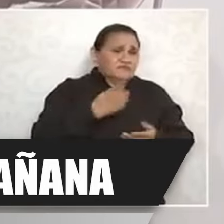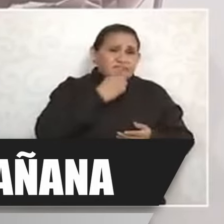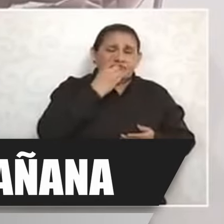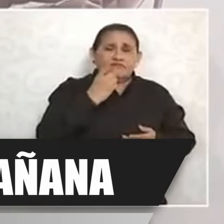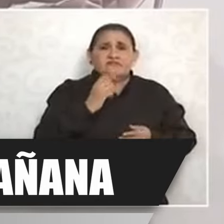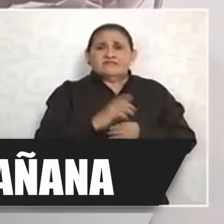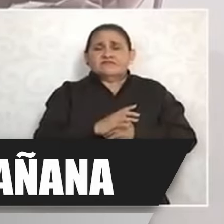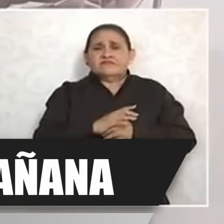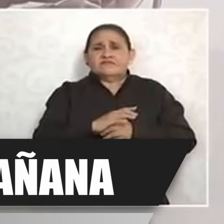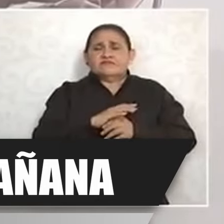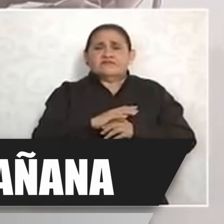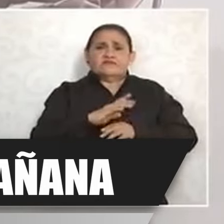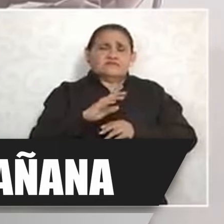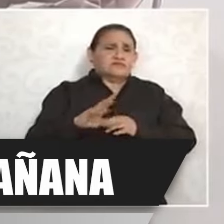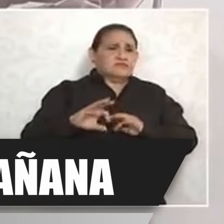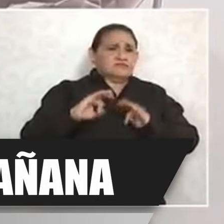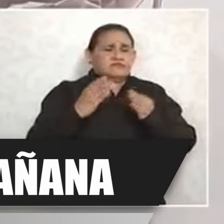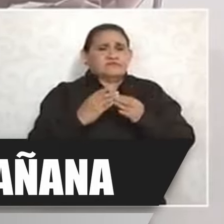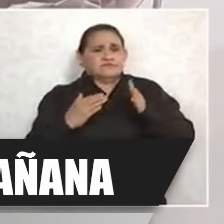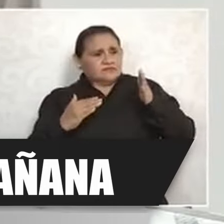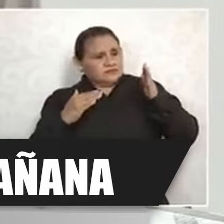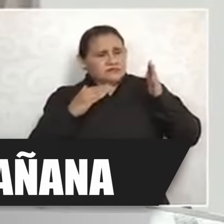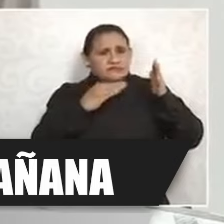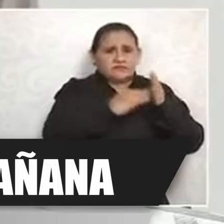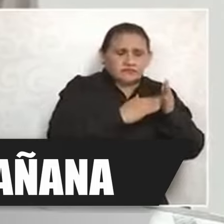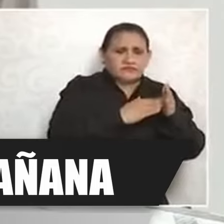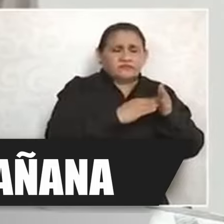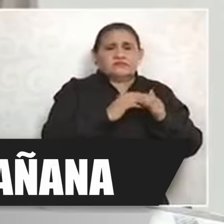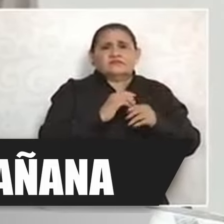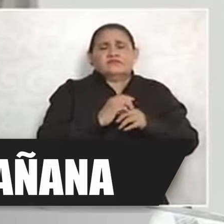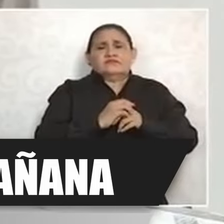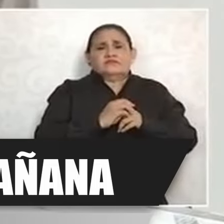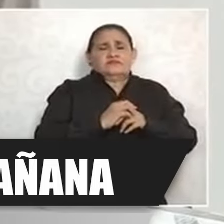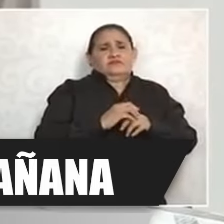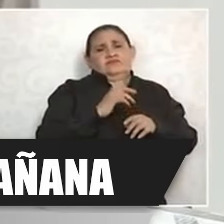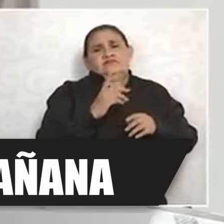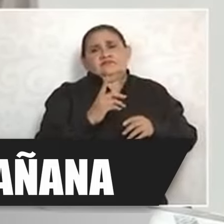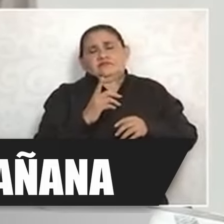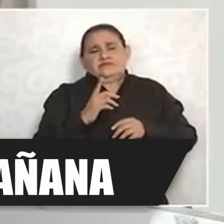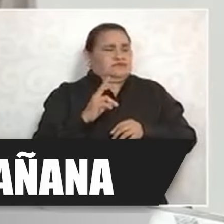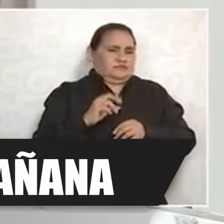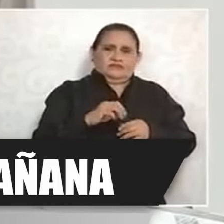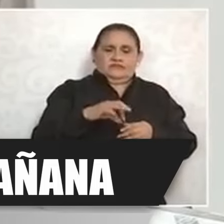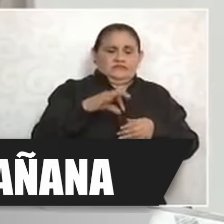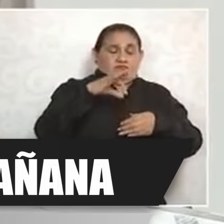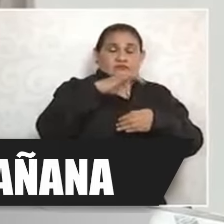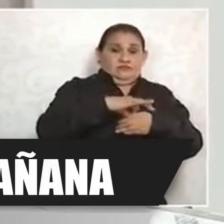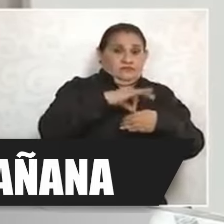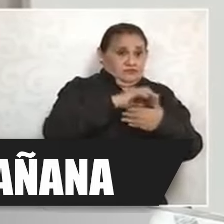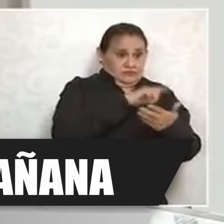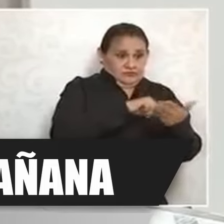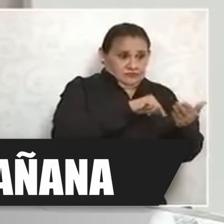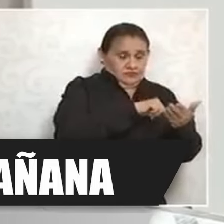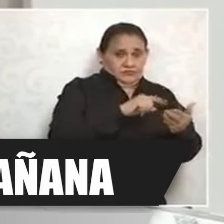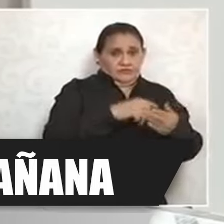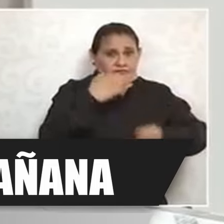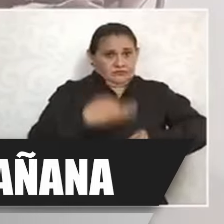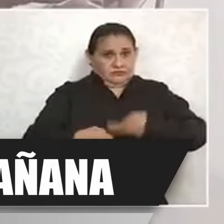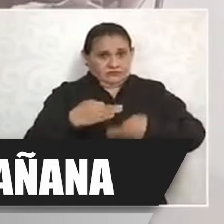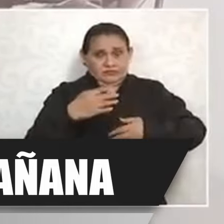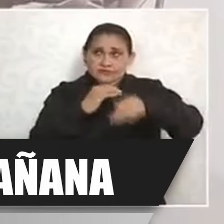y otras formas que quieren impedir que se vote por jueces, magistrados y ministros. Pero no hay nada que esté